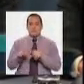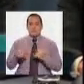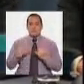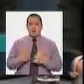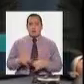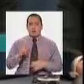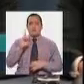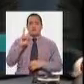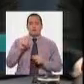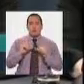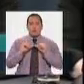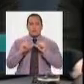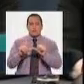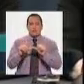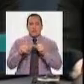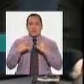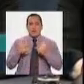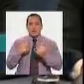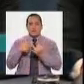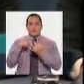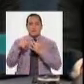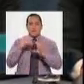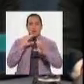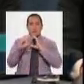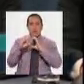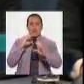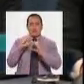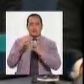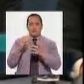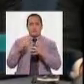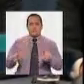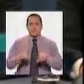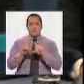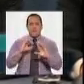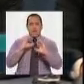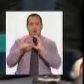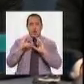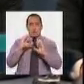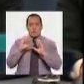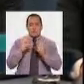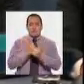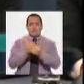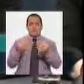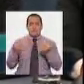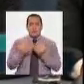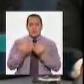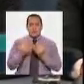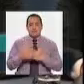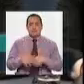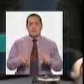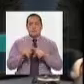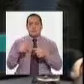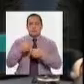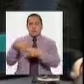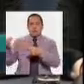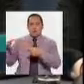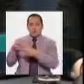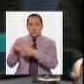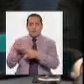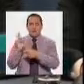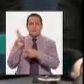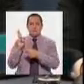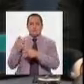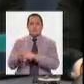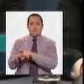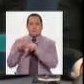de la violación permanente de las comunicaciones y de las conversaciones por parte de organizaciones criminales